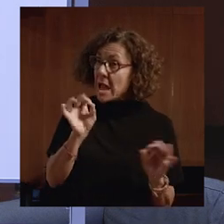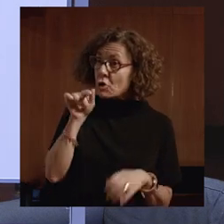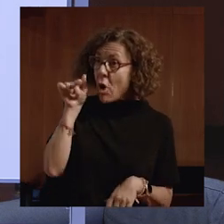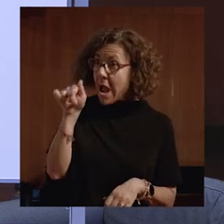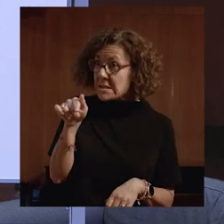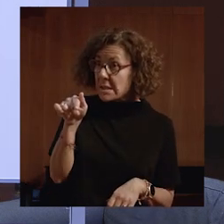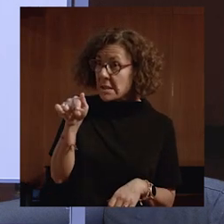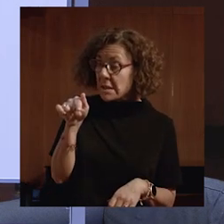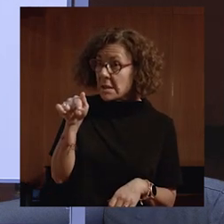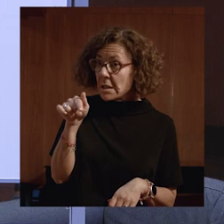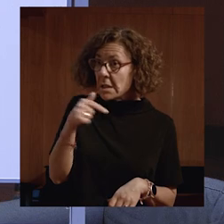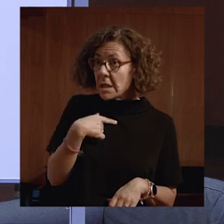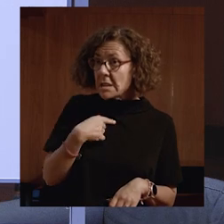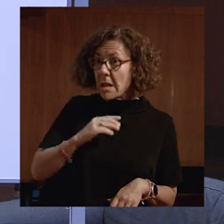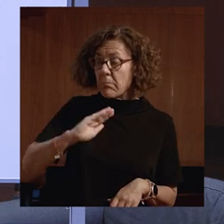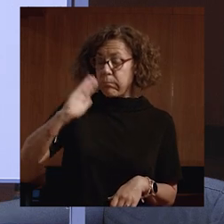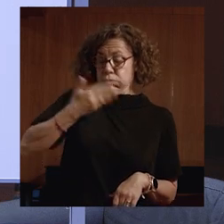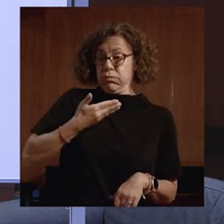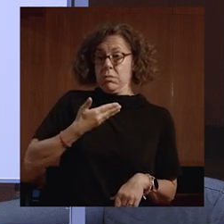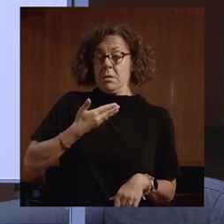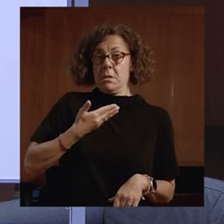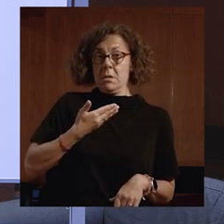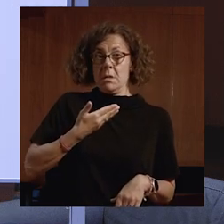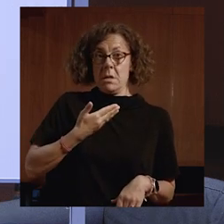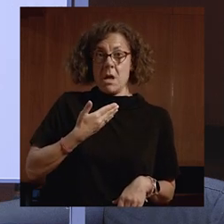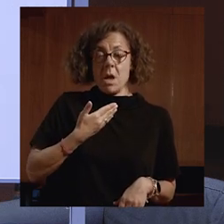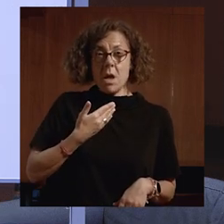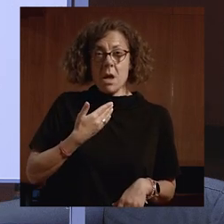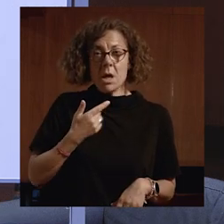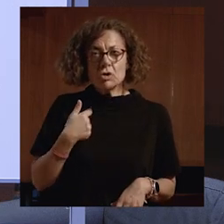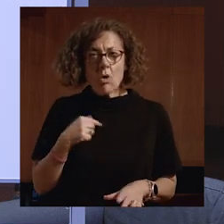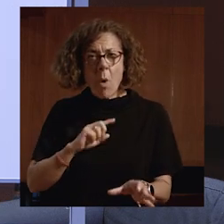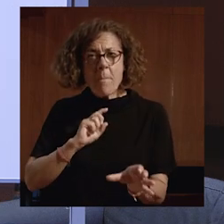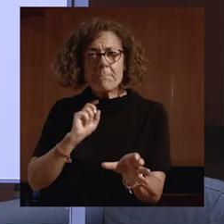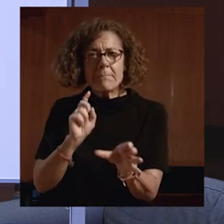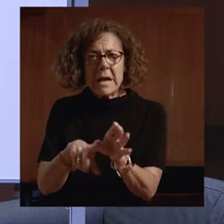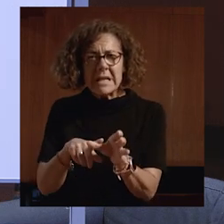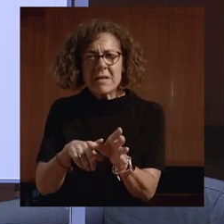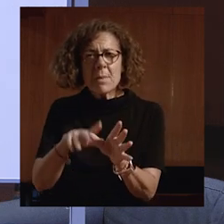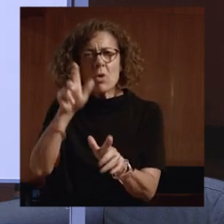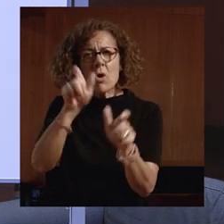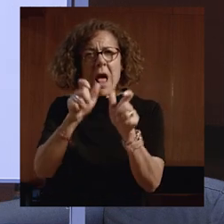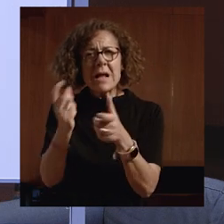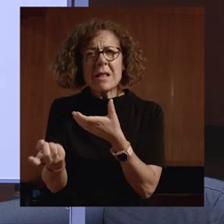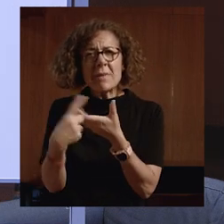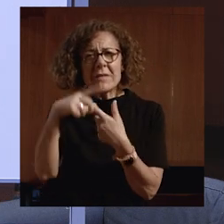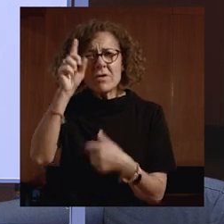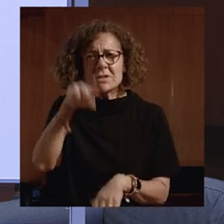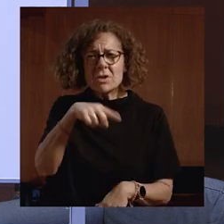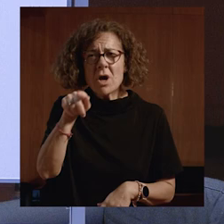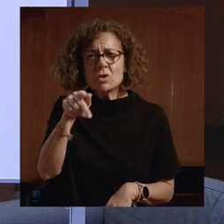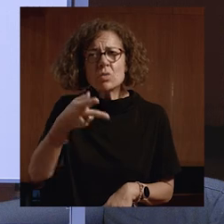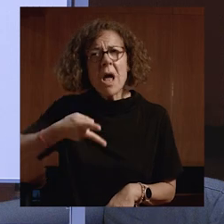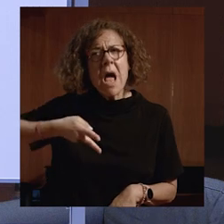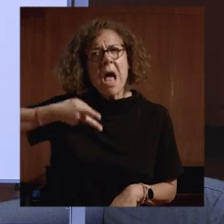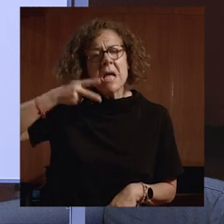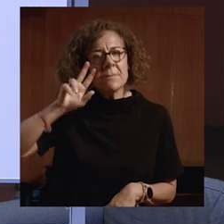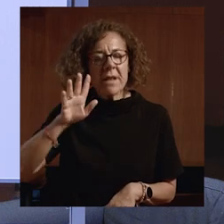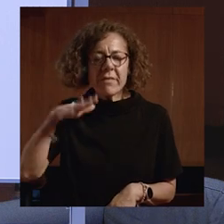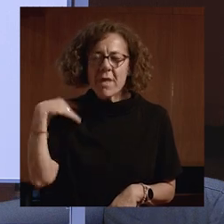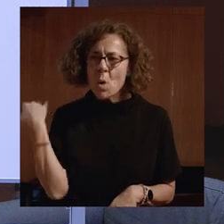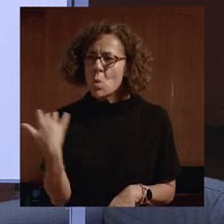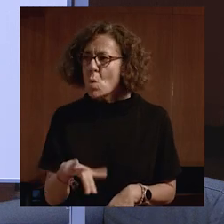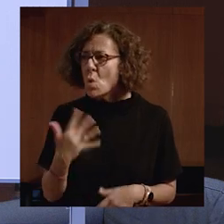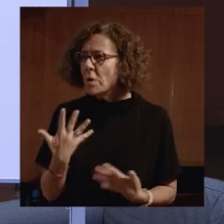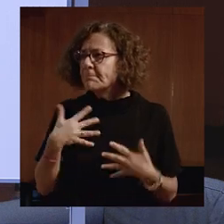que te interpela, ¿no?, la cuestión de cuánto participa o no el público, es una experiencia que no os podéis